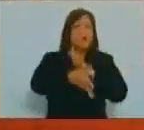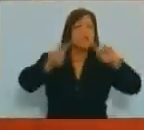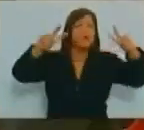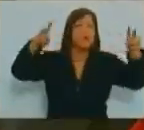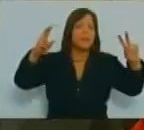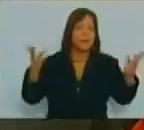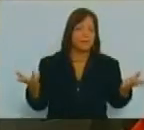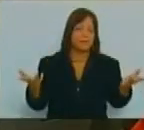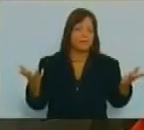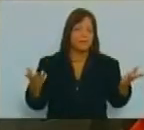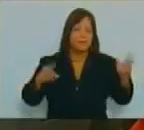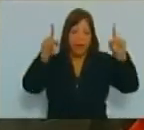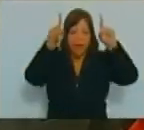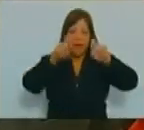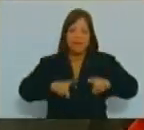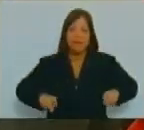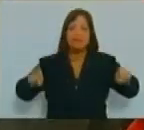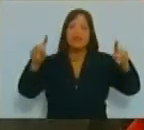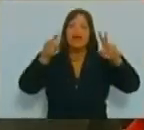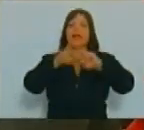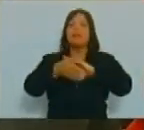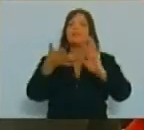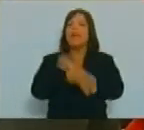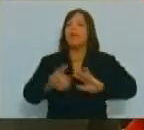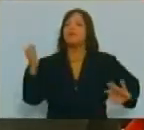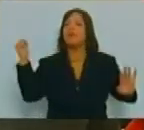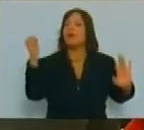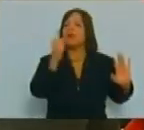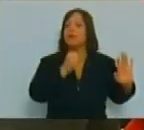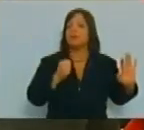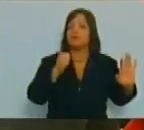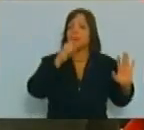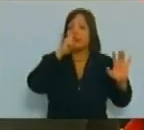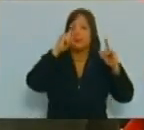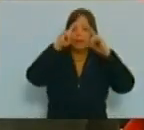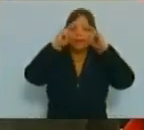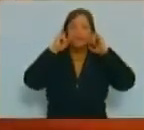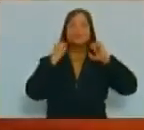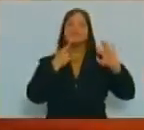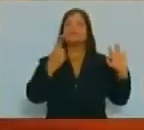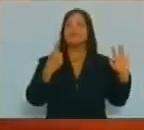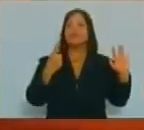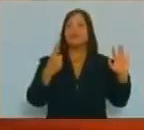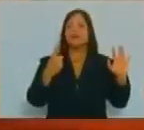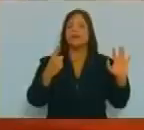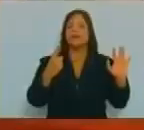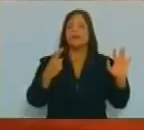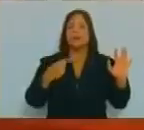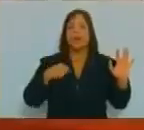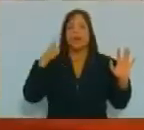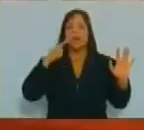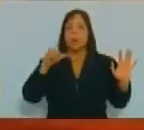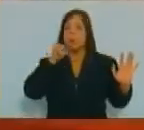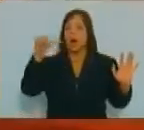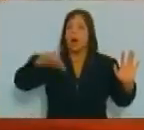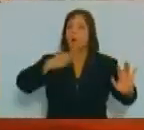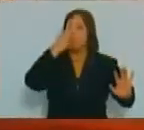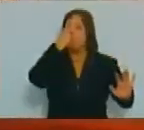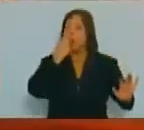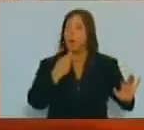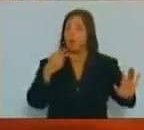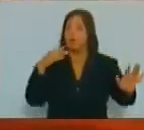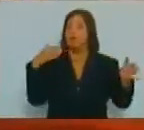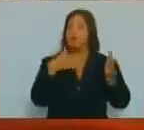para analizar el tema de la criminalidad entonces decían porque siempre ellos han criminalizado la pobreza pues